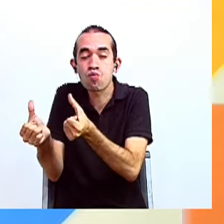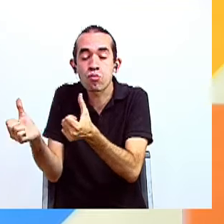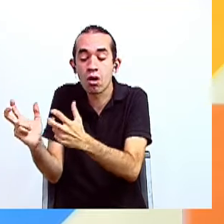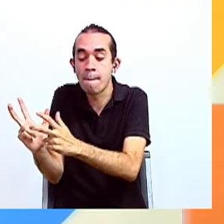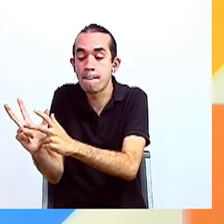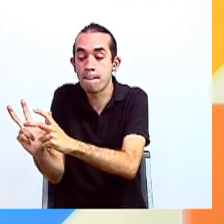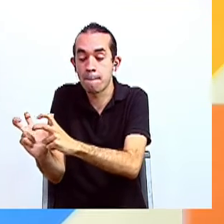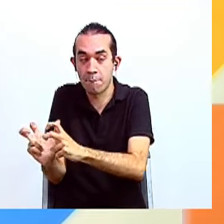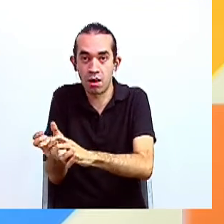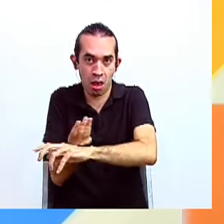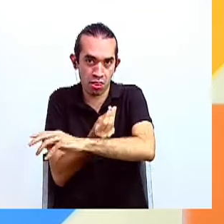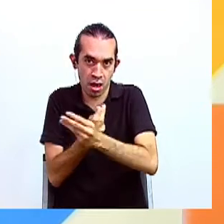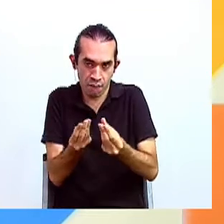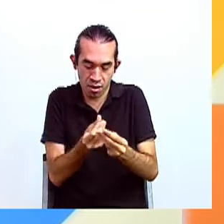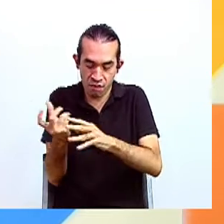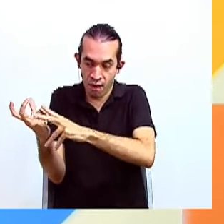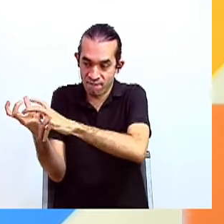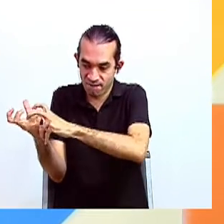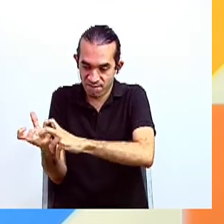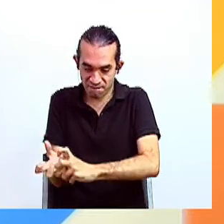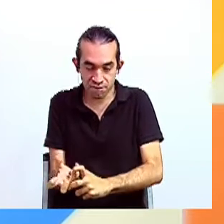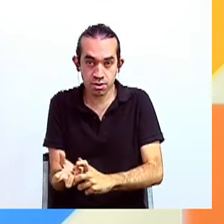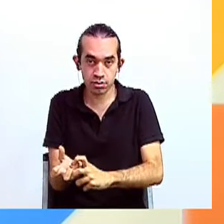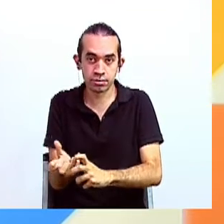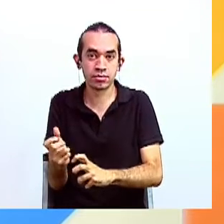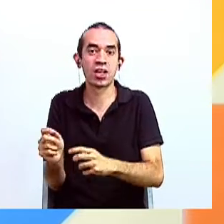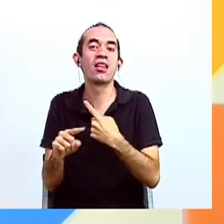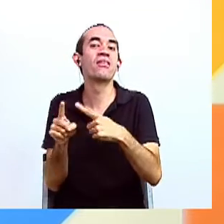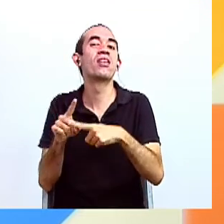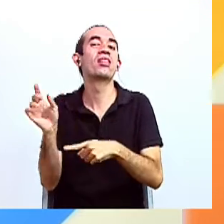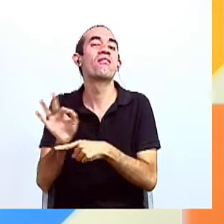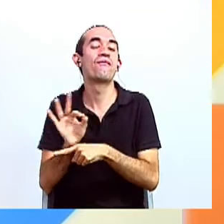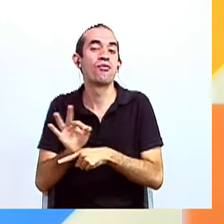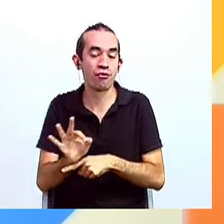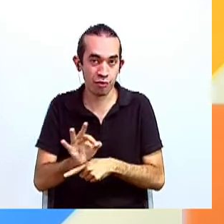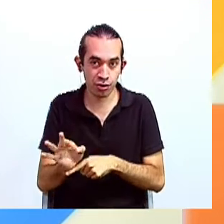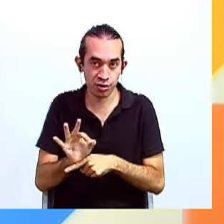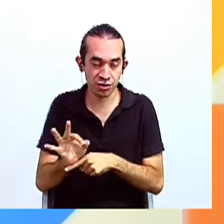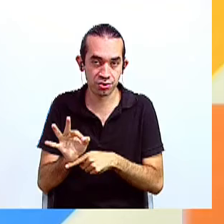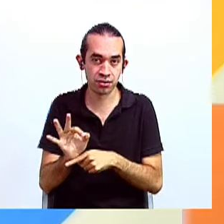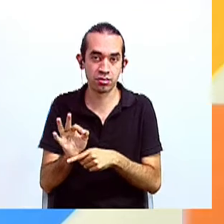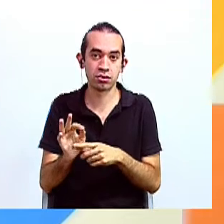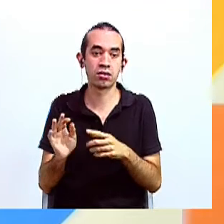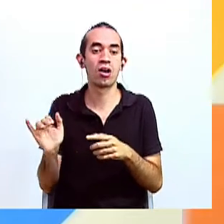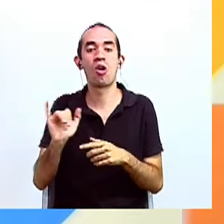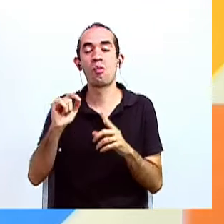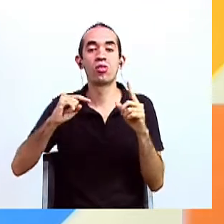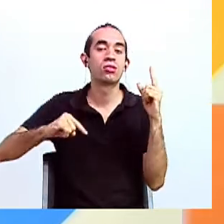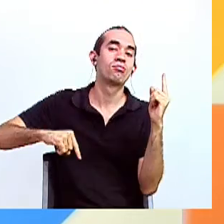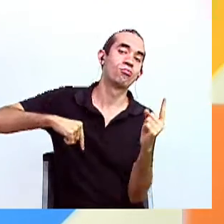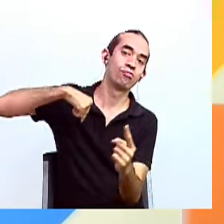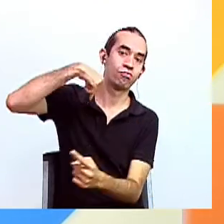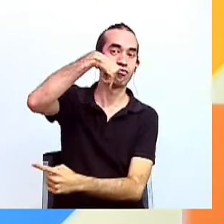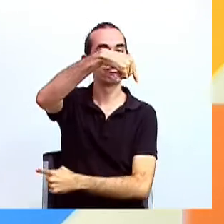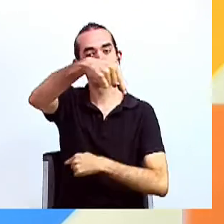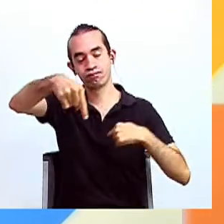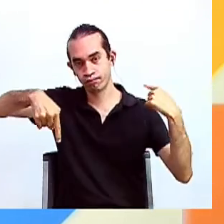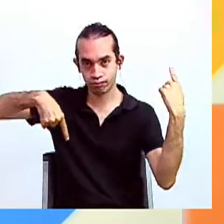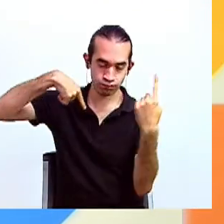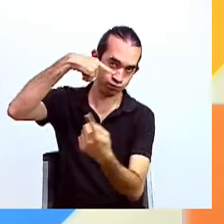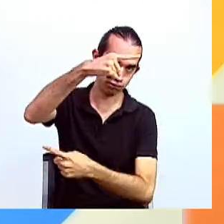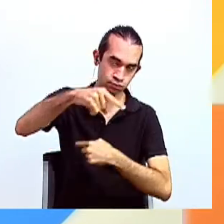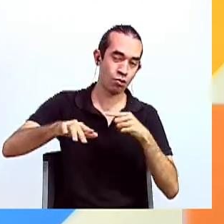o funcionan de diferentes maneras. Ellos entrarán en un camino y en un proceso que es lo que veremos